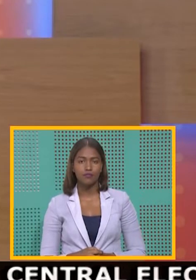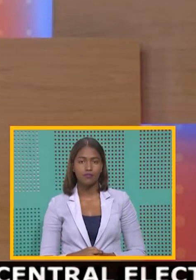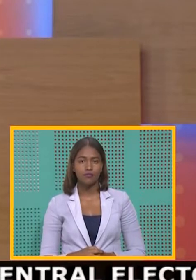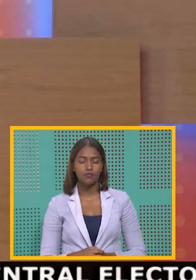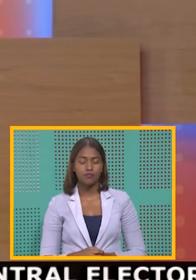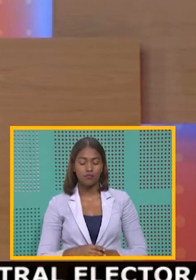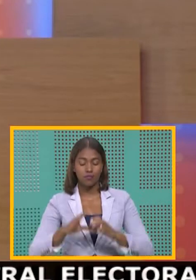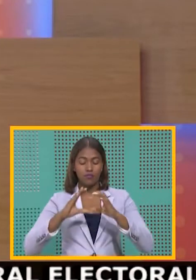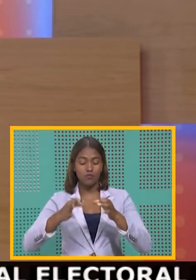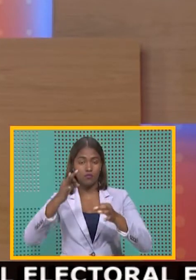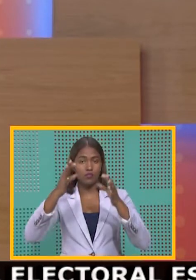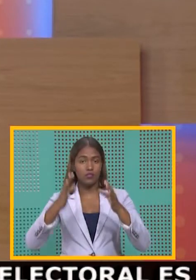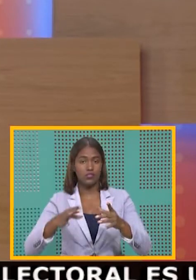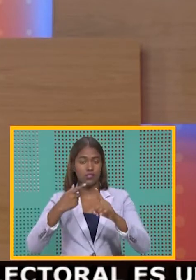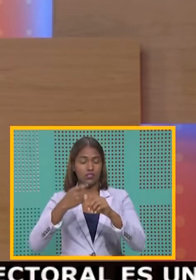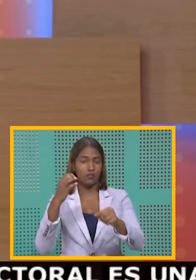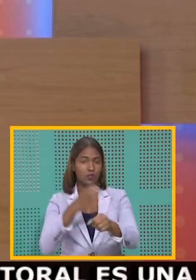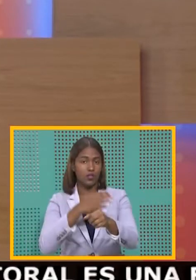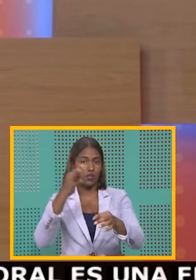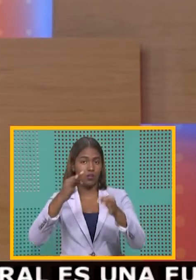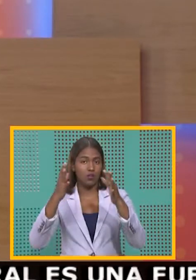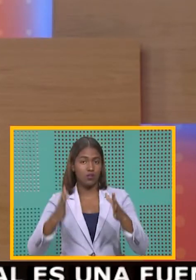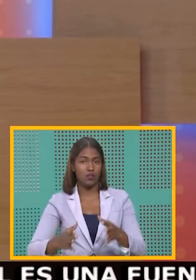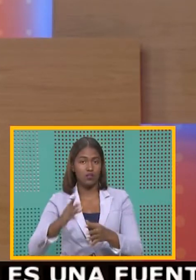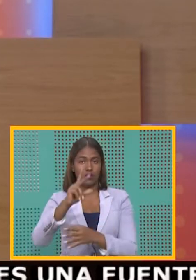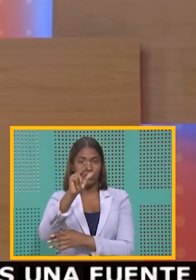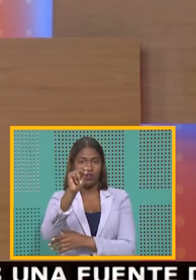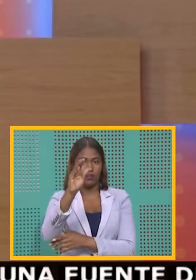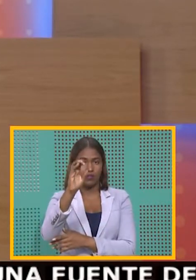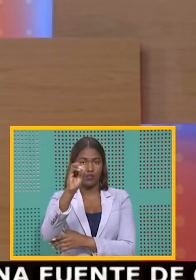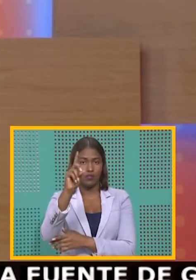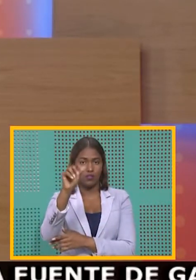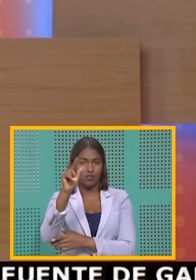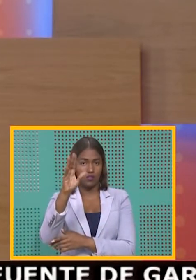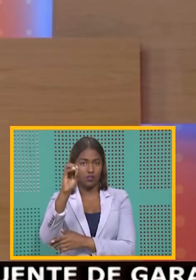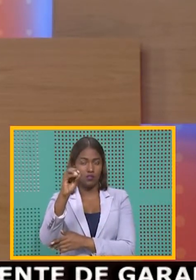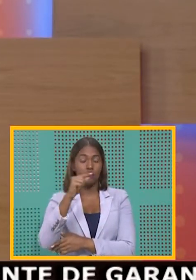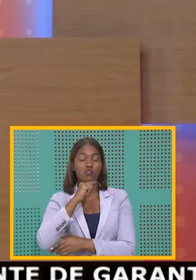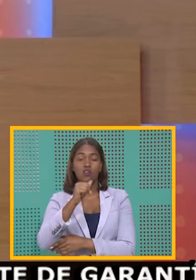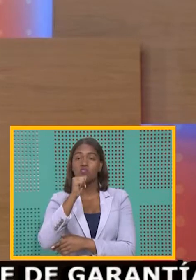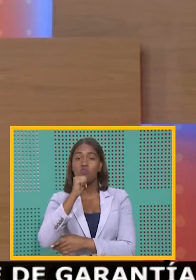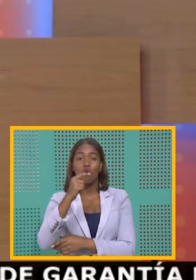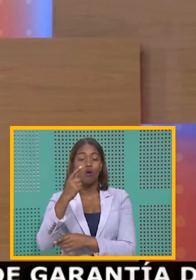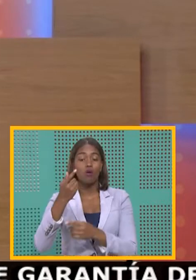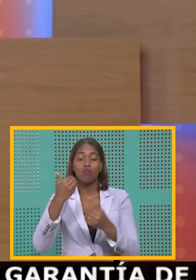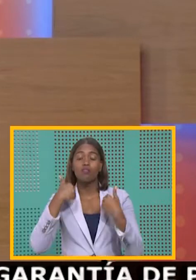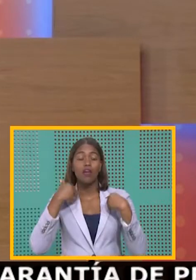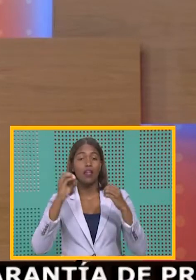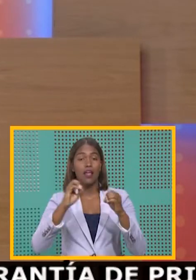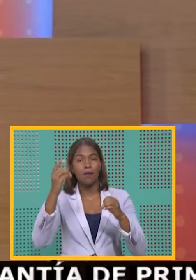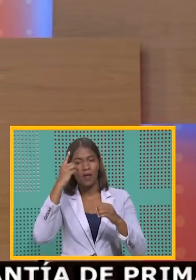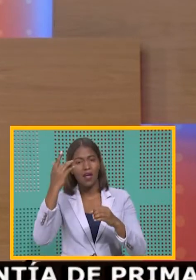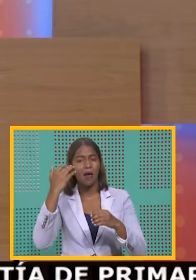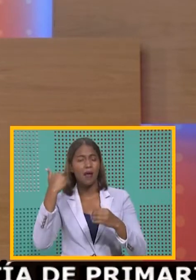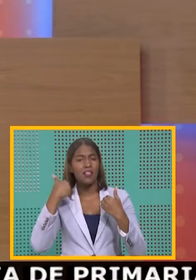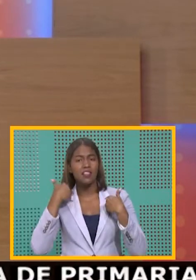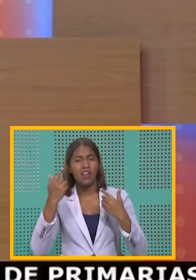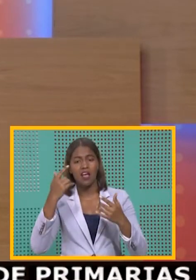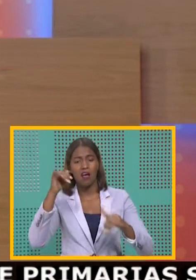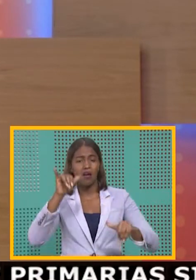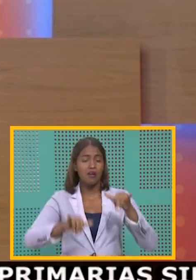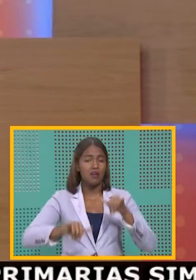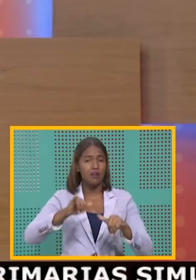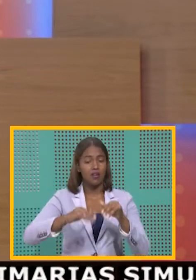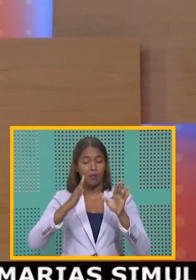El consultor jurídico del Poder Ejecutivo, Flavio Darío Espinal, consideró que no hay motivos para generar dudas del proceso que está llevando